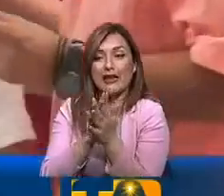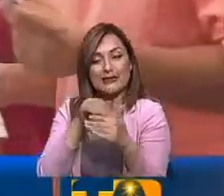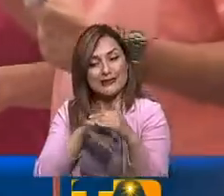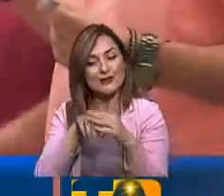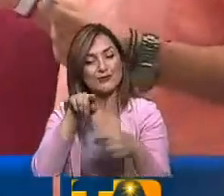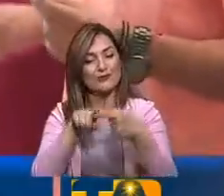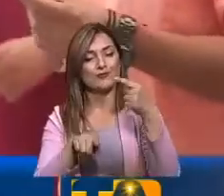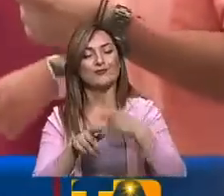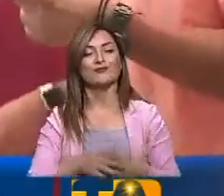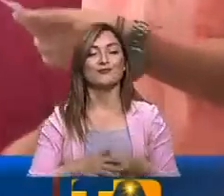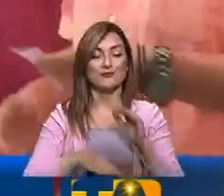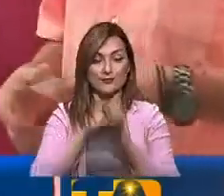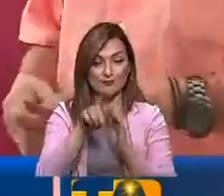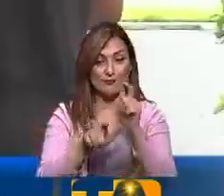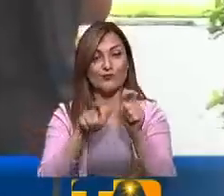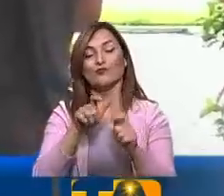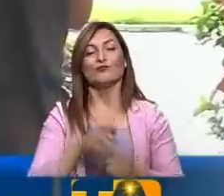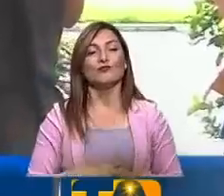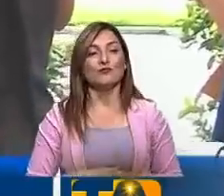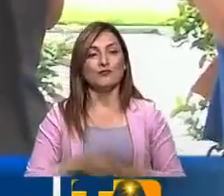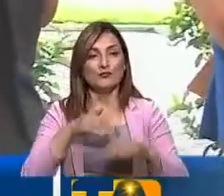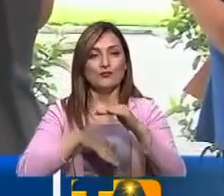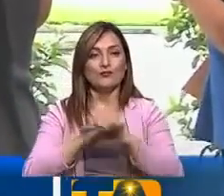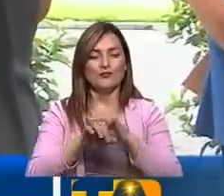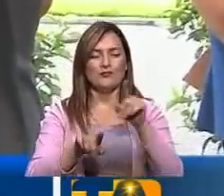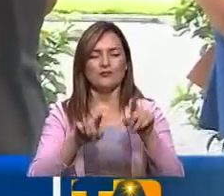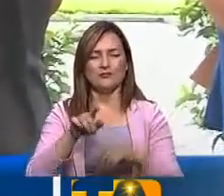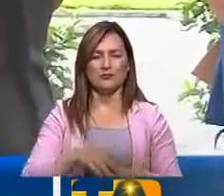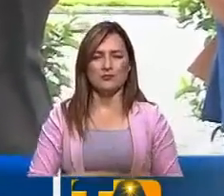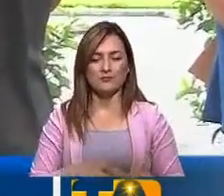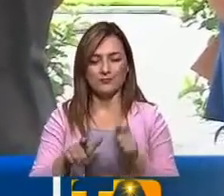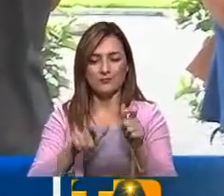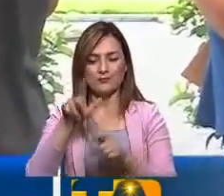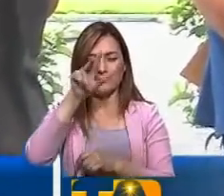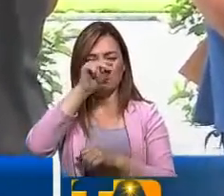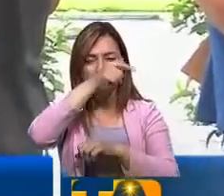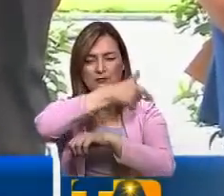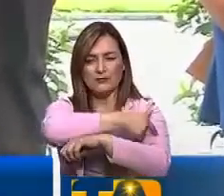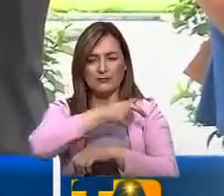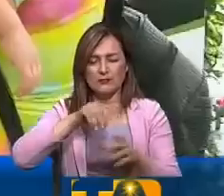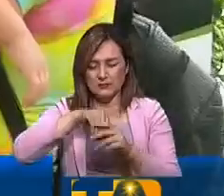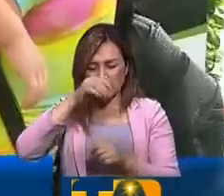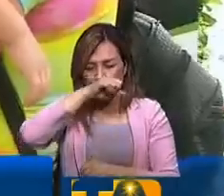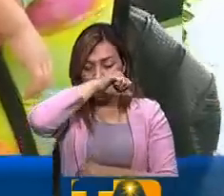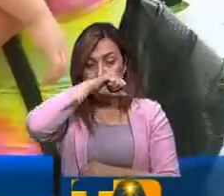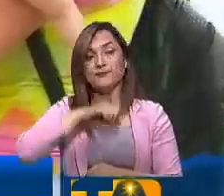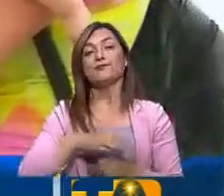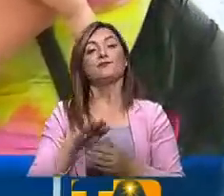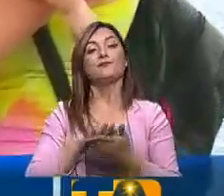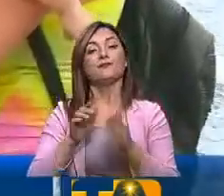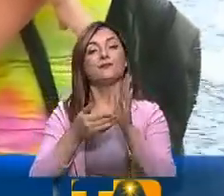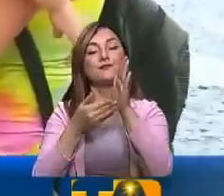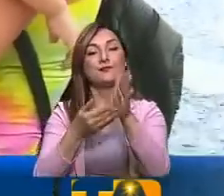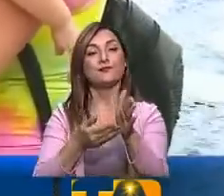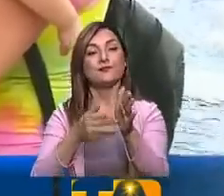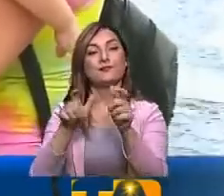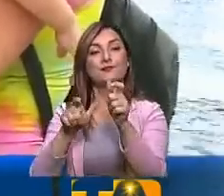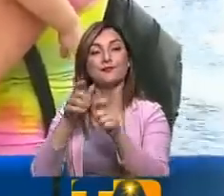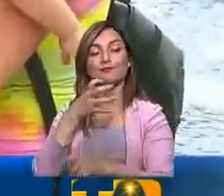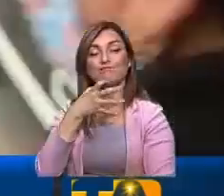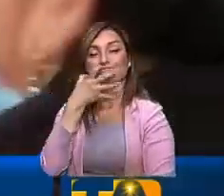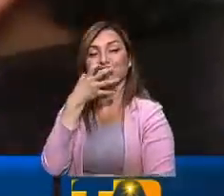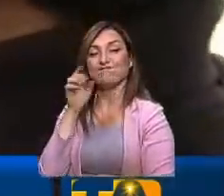la mayoría de ciudadanos pasa pero vemos también como los no vacunados se quedan fuera como esta señora notoriamente